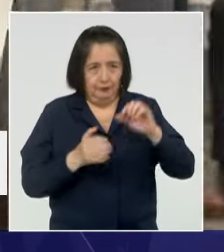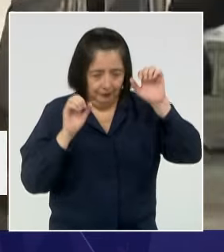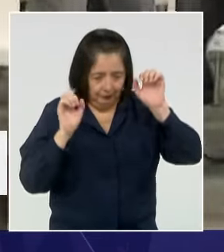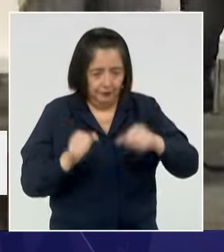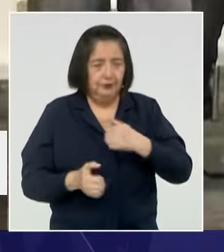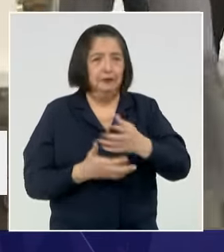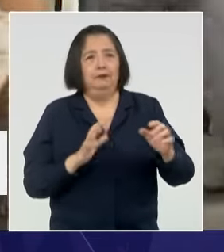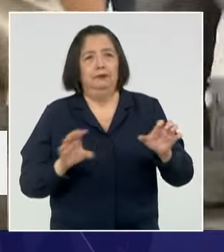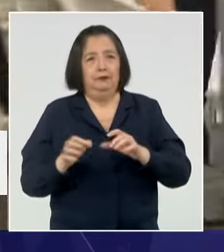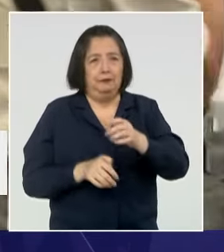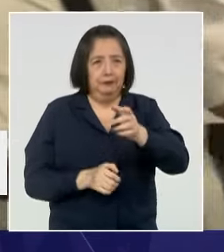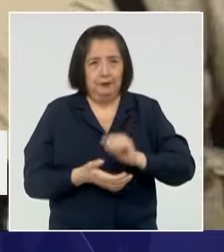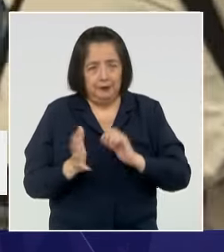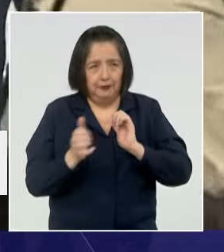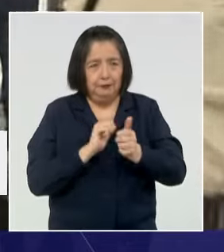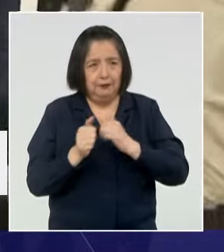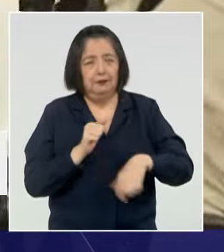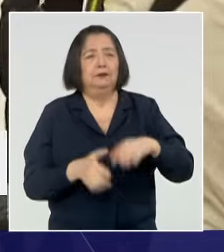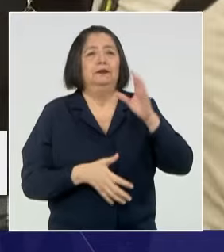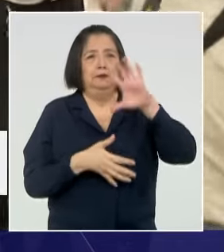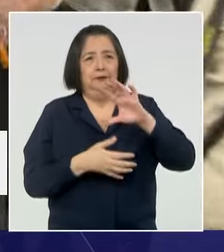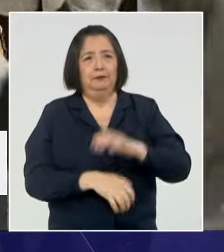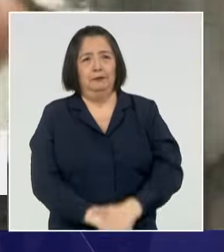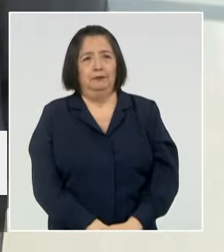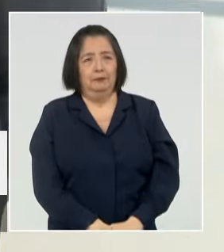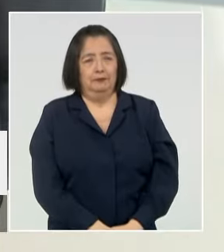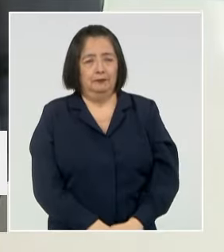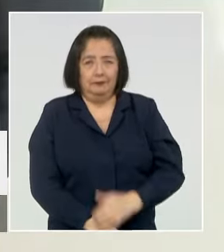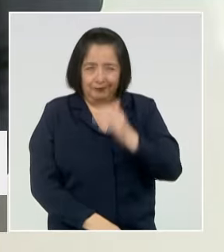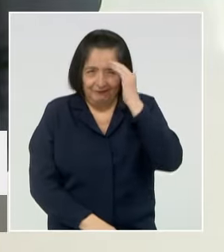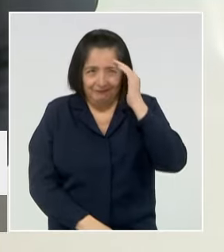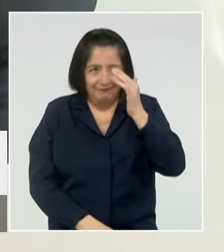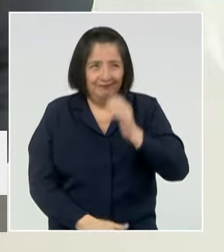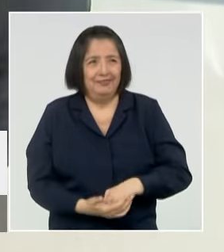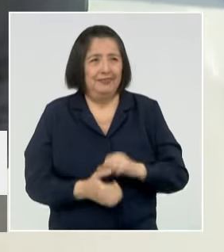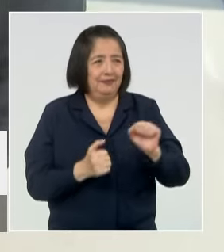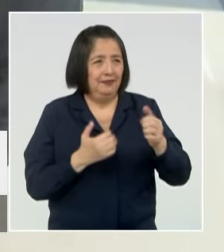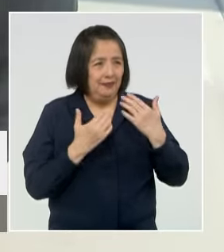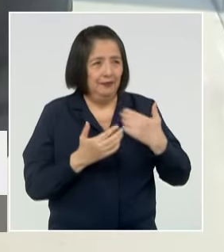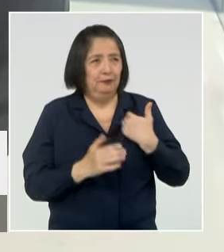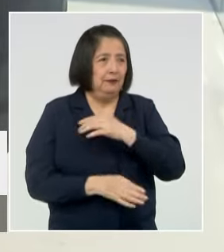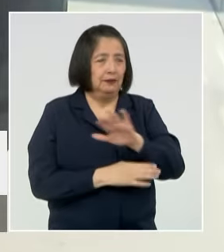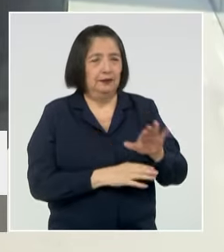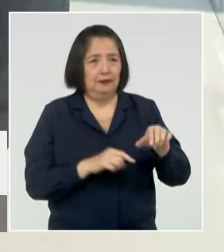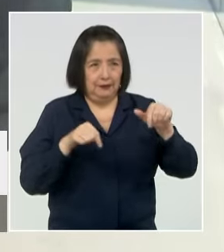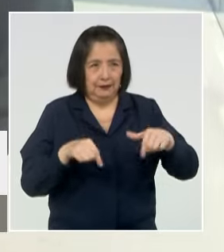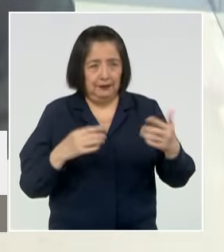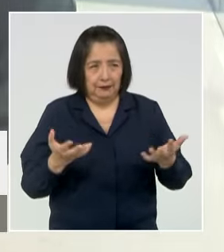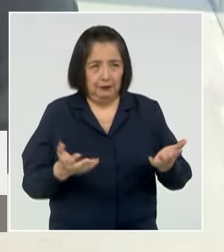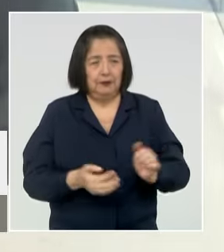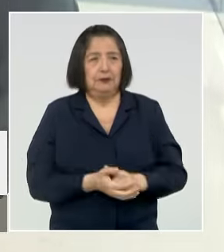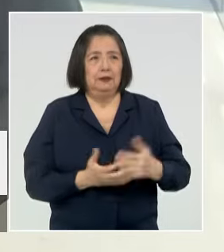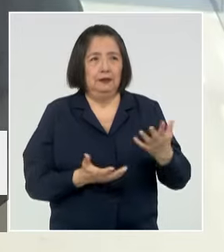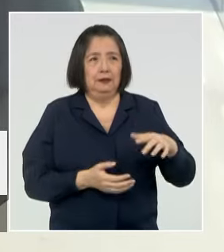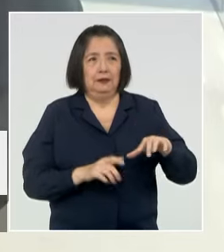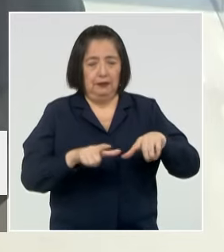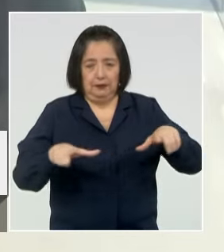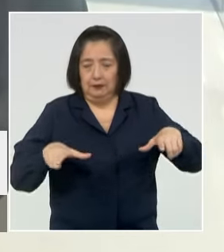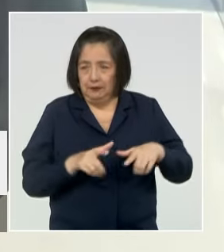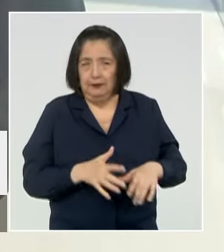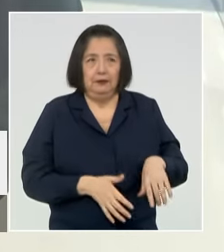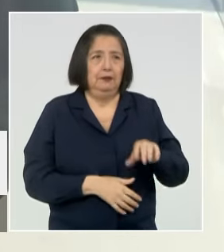Juegos Panamericanos. Ángel, ¿cómo estás? Buenas tardes. Hola, Fernando, gracias, buenas tardes. Estamos exactamente en la sede Legado Videna